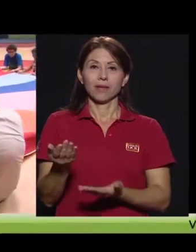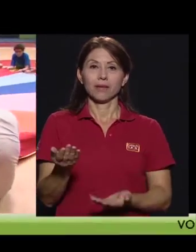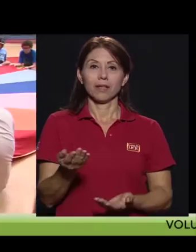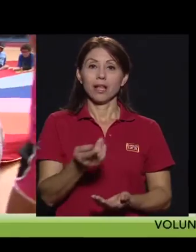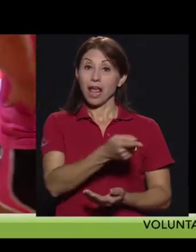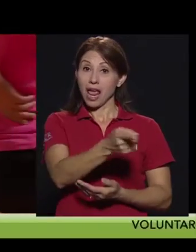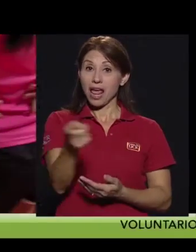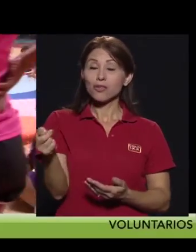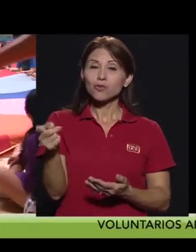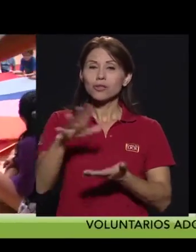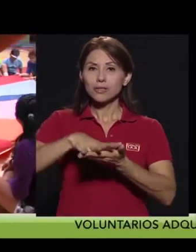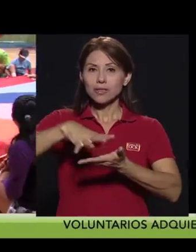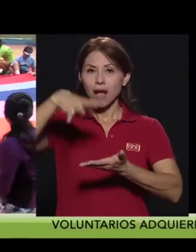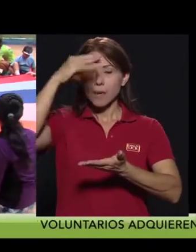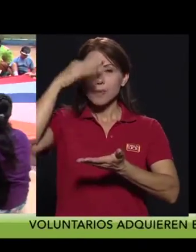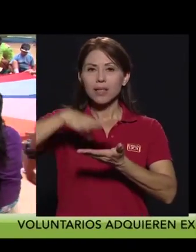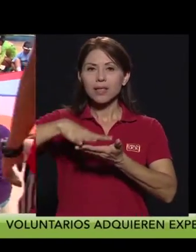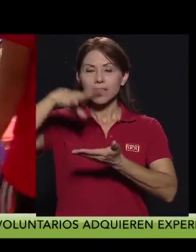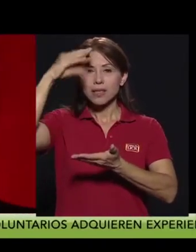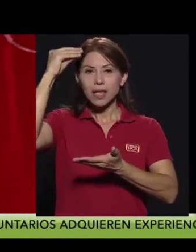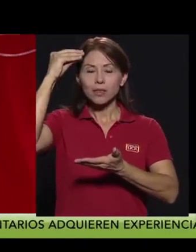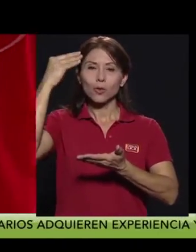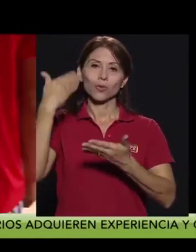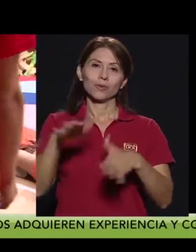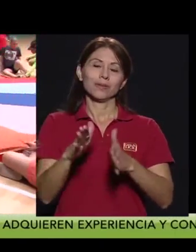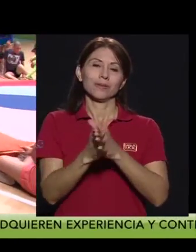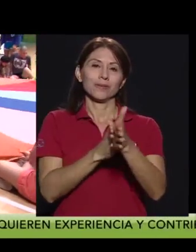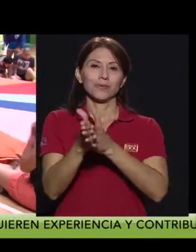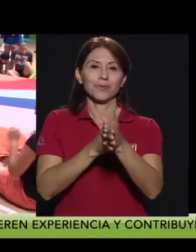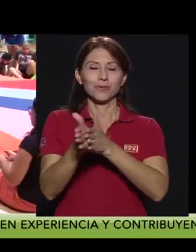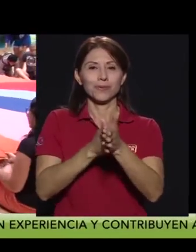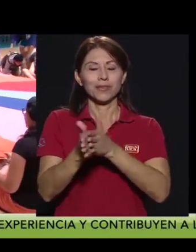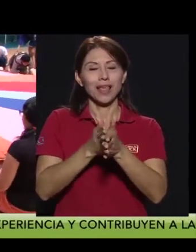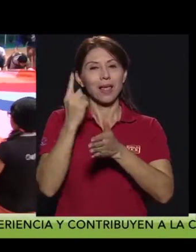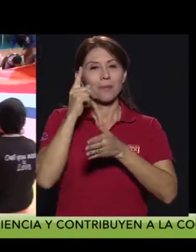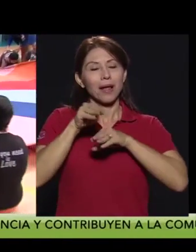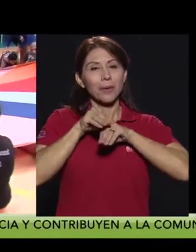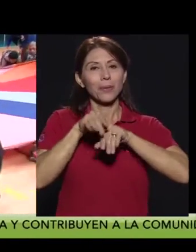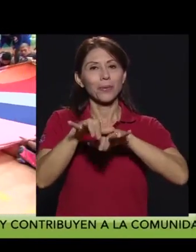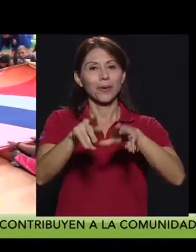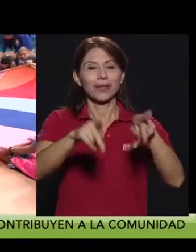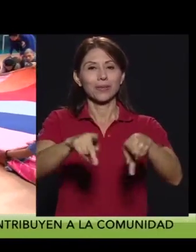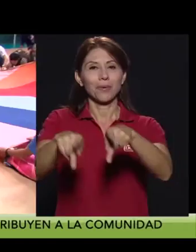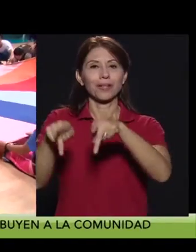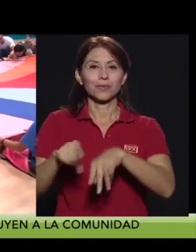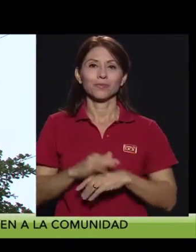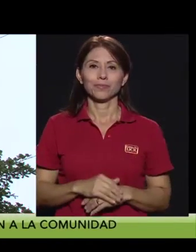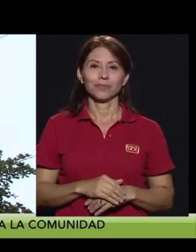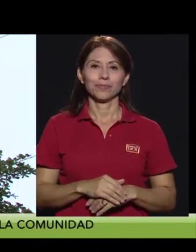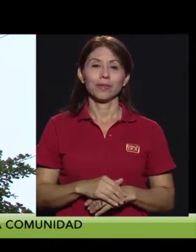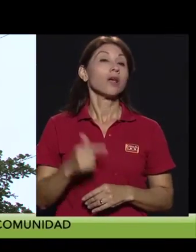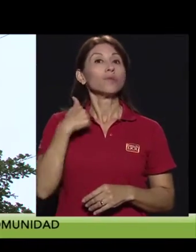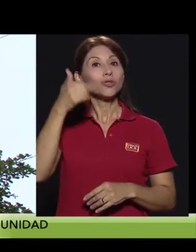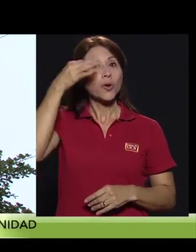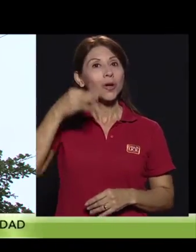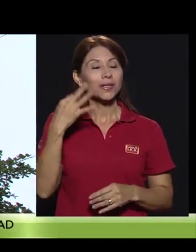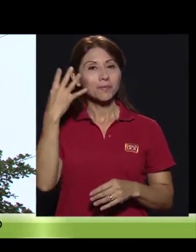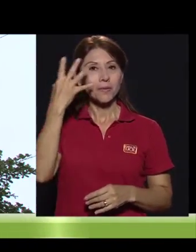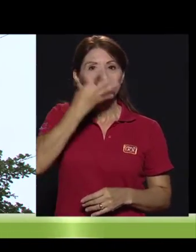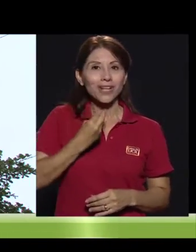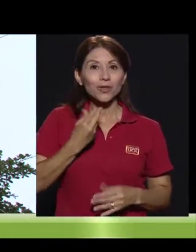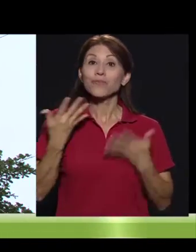ellos están recibiendo en su formación está siendo de gran utilidad para esta población. Yo creo que es lo más bonito porque